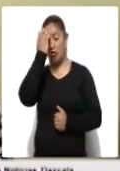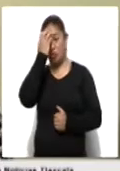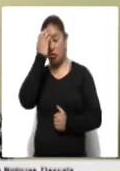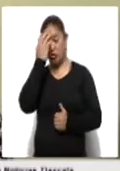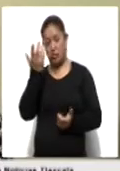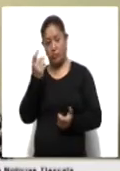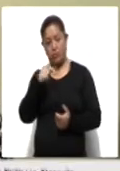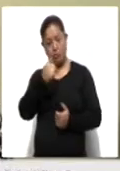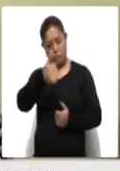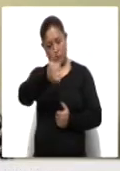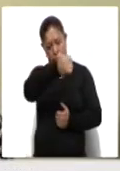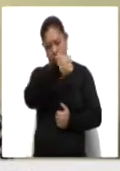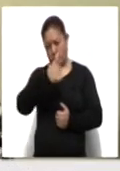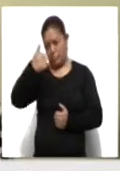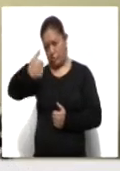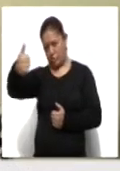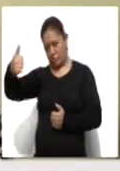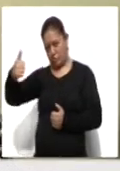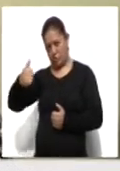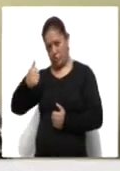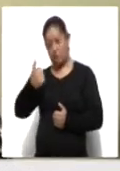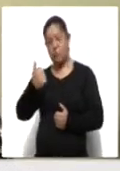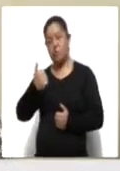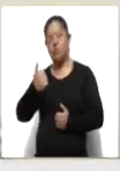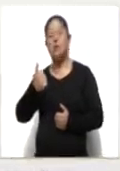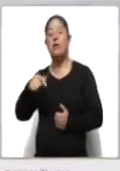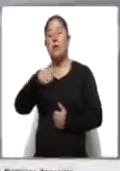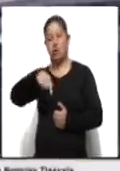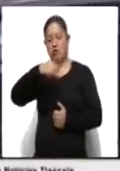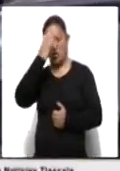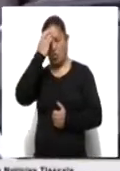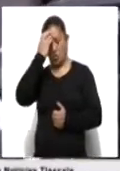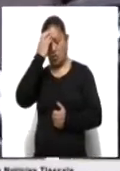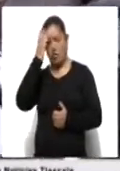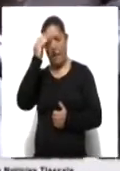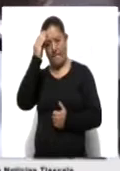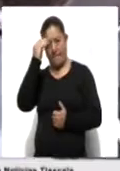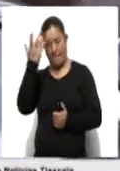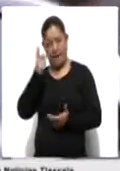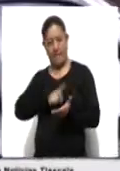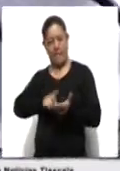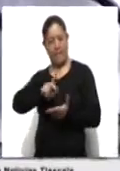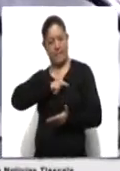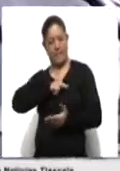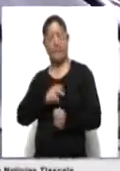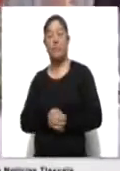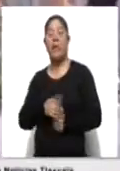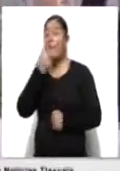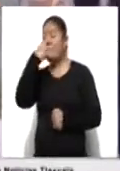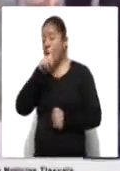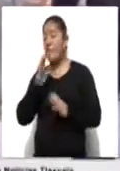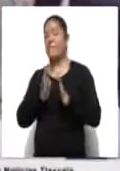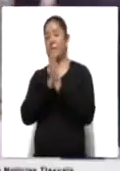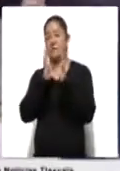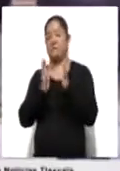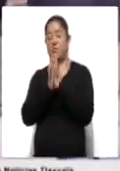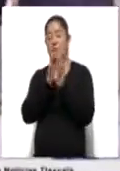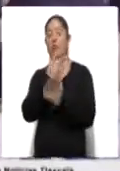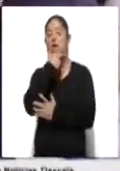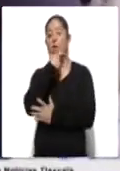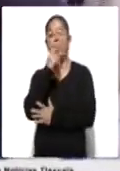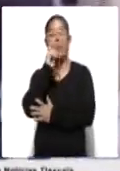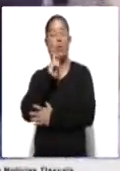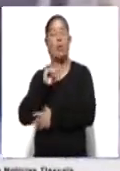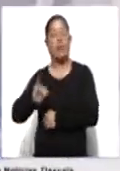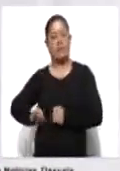la medida de lo posible ejercer nuestros derechos. Para participar en estos grupos de reeducación, las y los